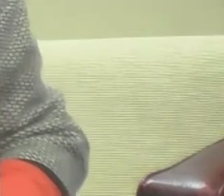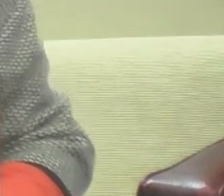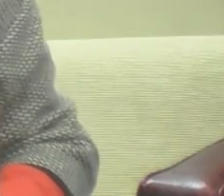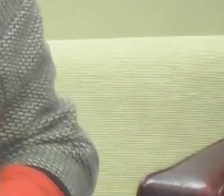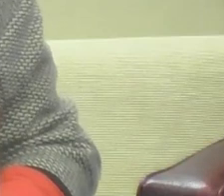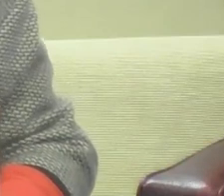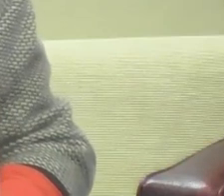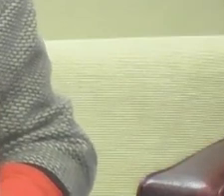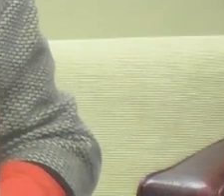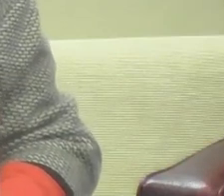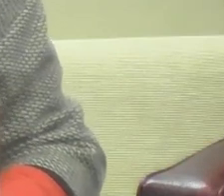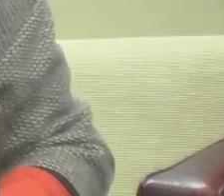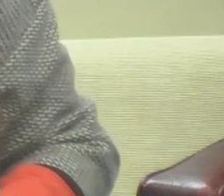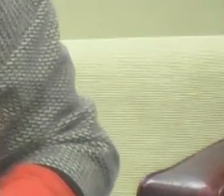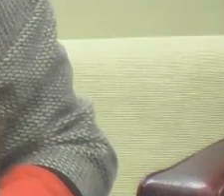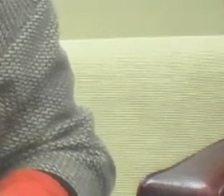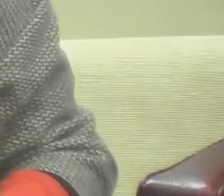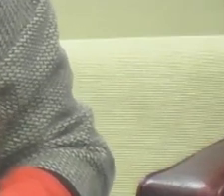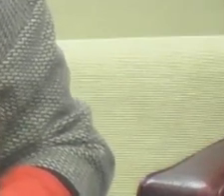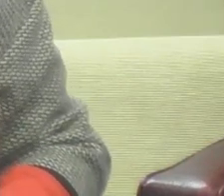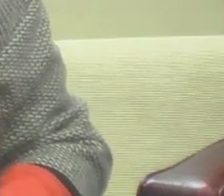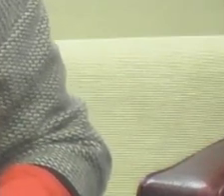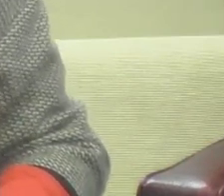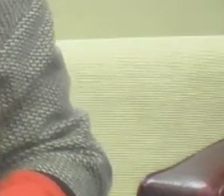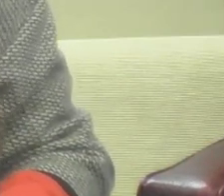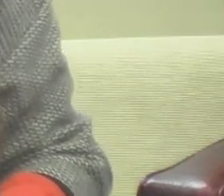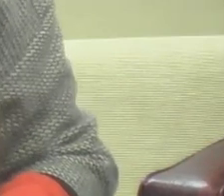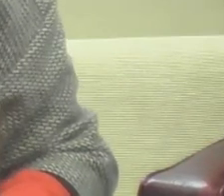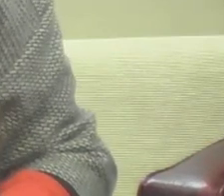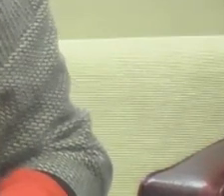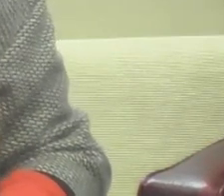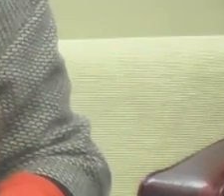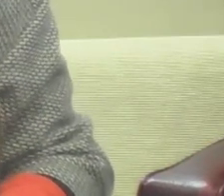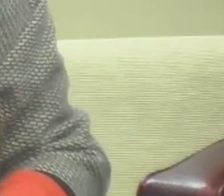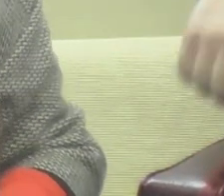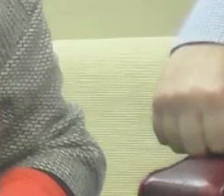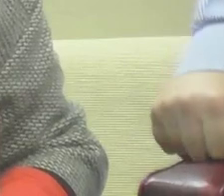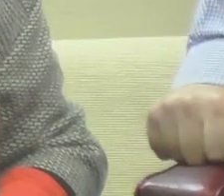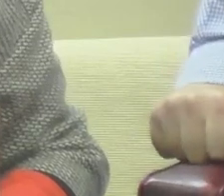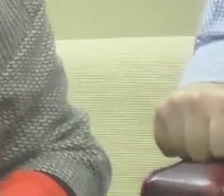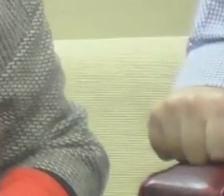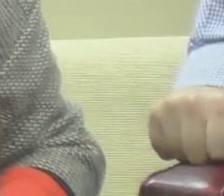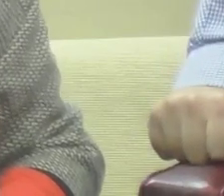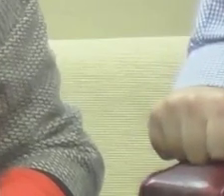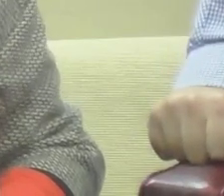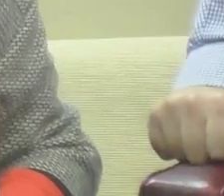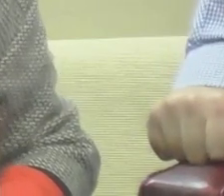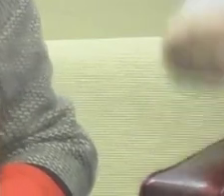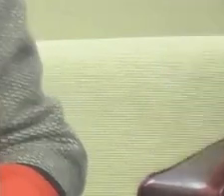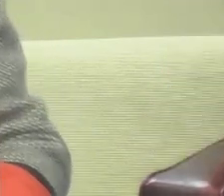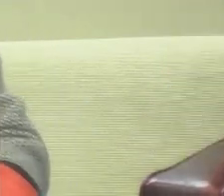que felicitaciones por la lucha y la organización pero fundamentalmente por la resistencia compañeras